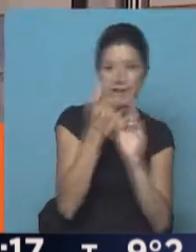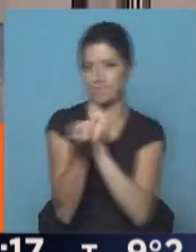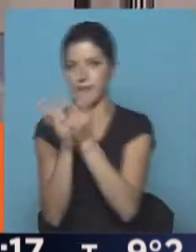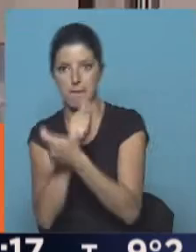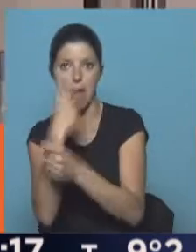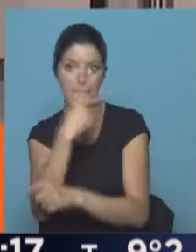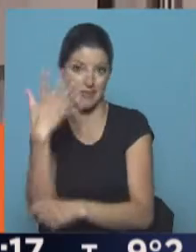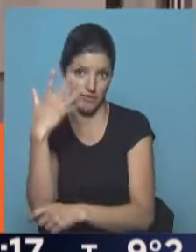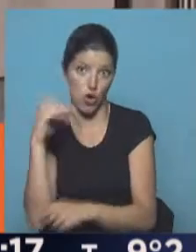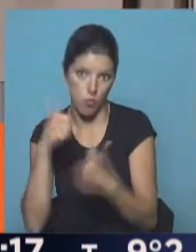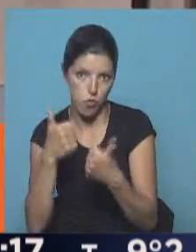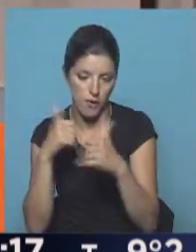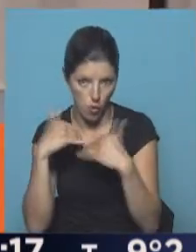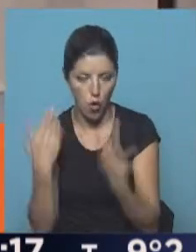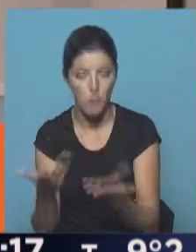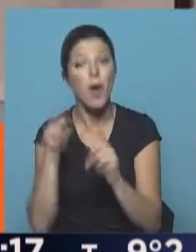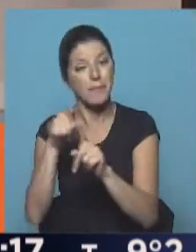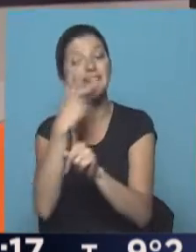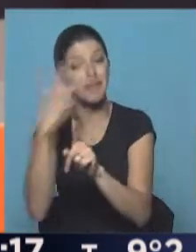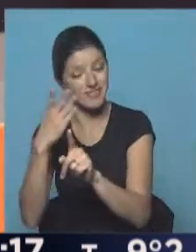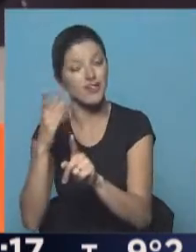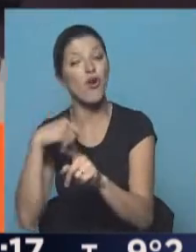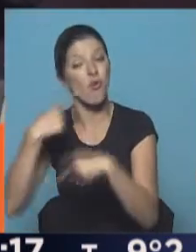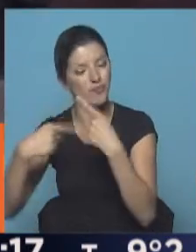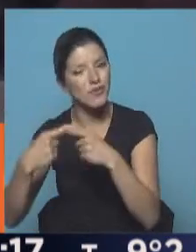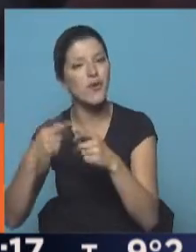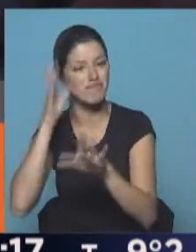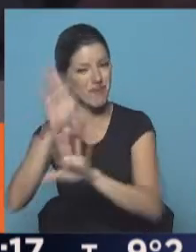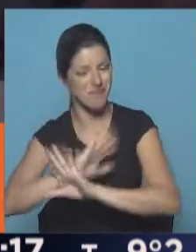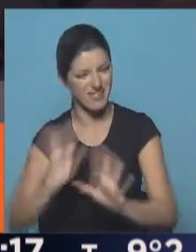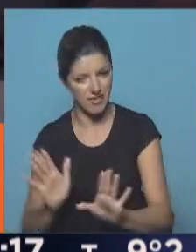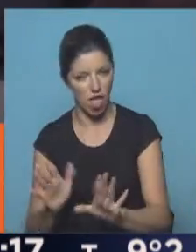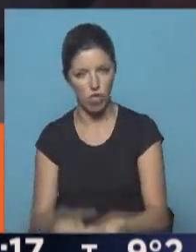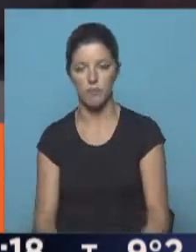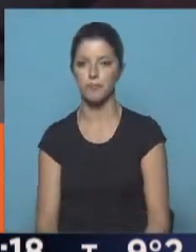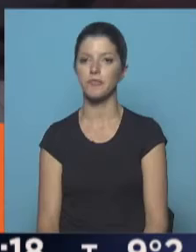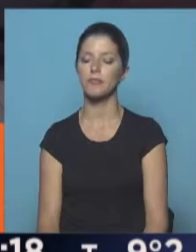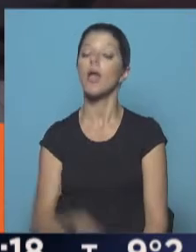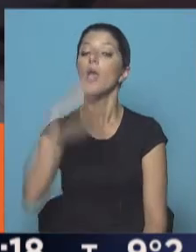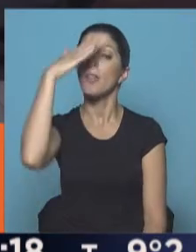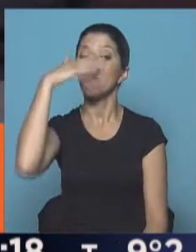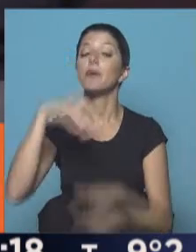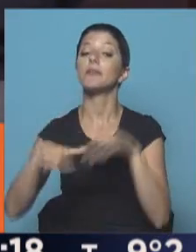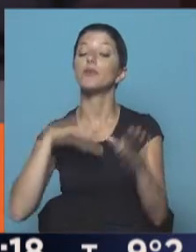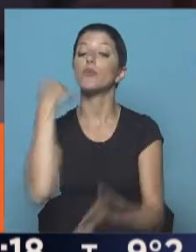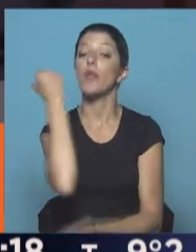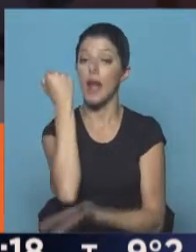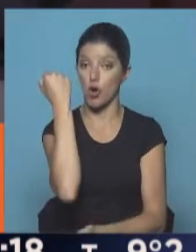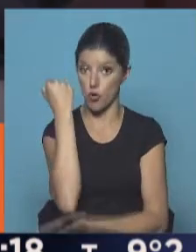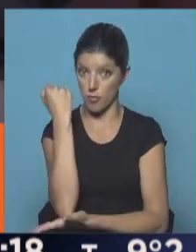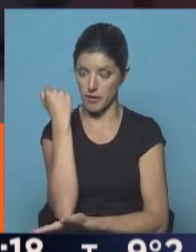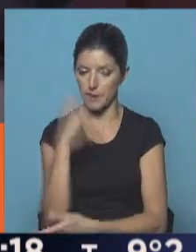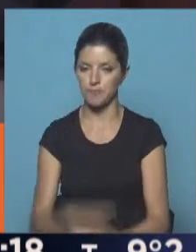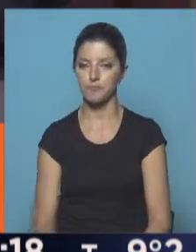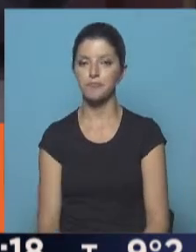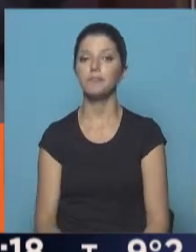a 25, claro, pero el 25 aún es alto. Después, el nivel de actividad económica en este año vamos a cerrar